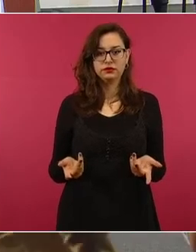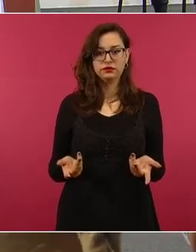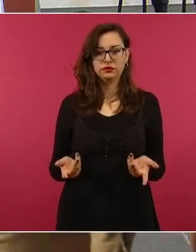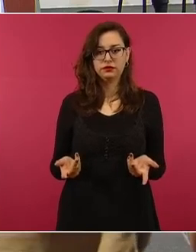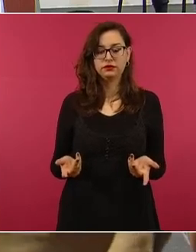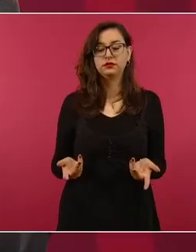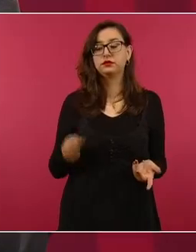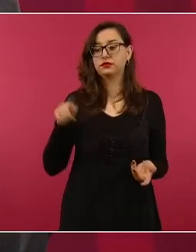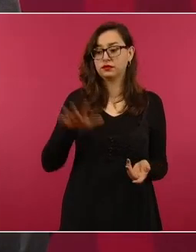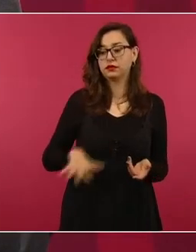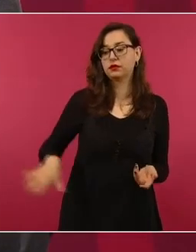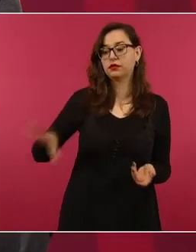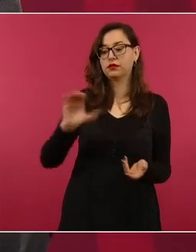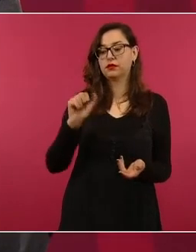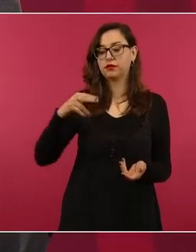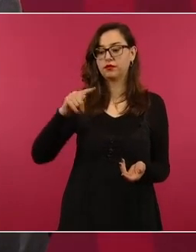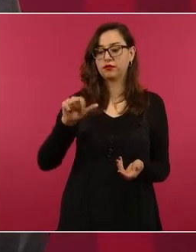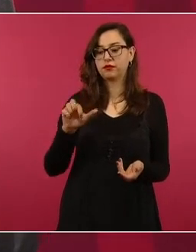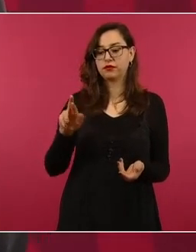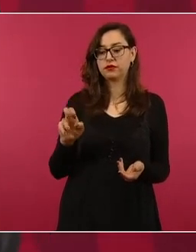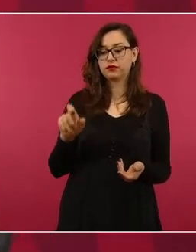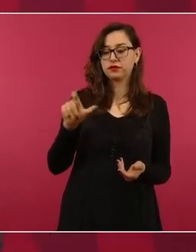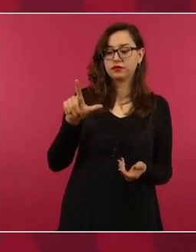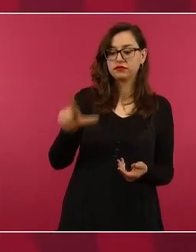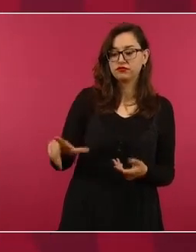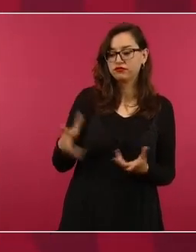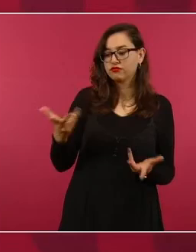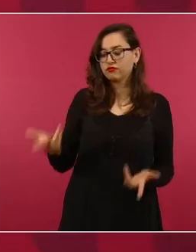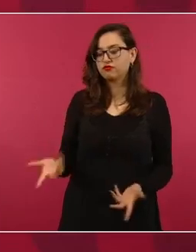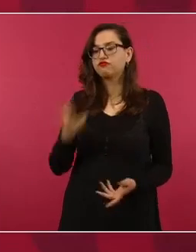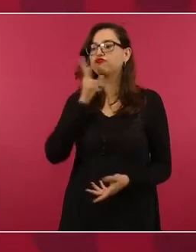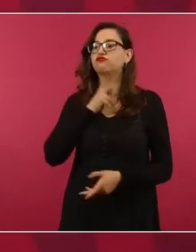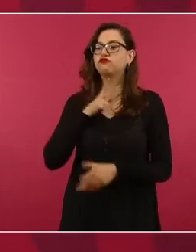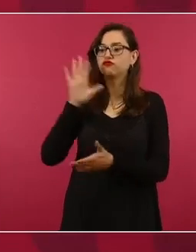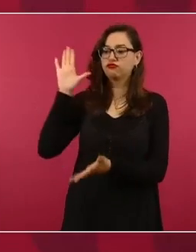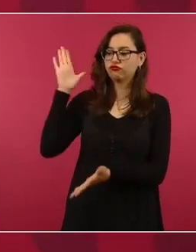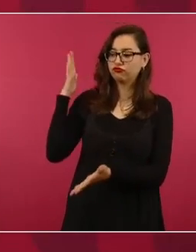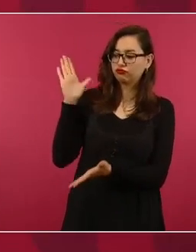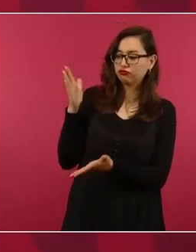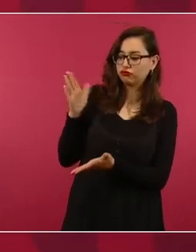de Cantarell con nuevos pozos, sí,